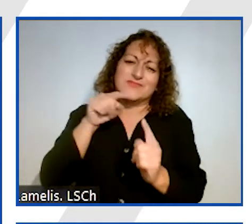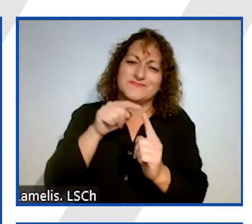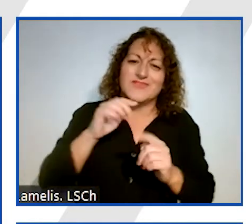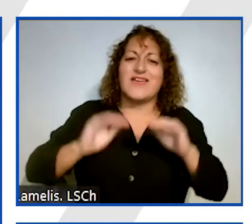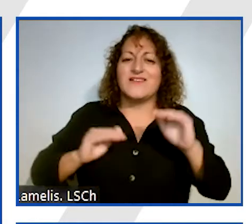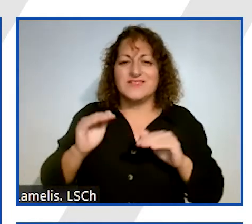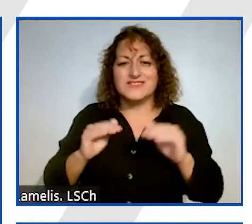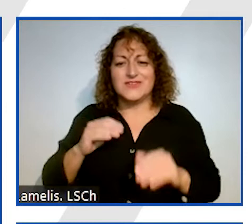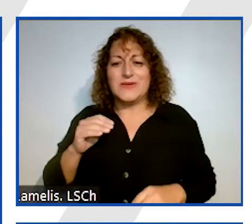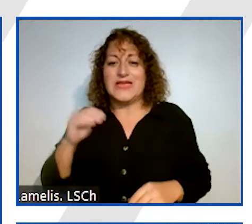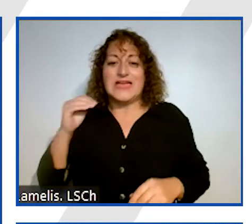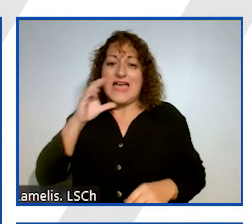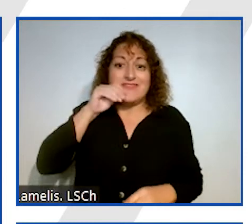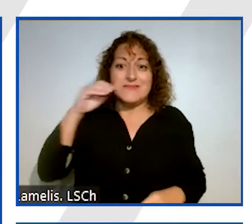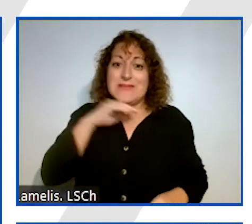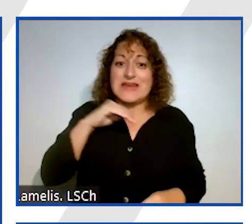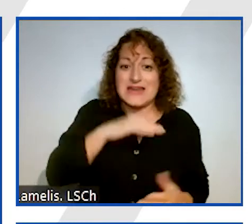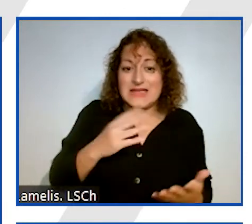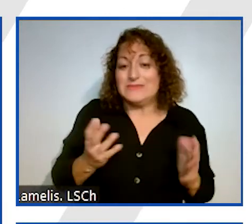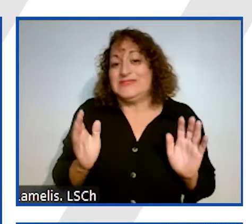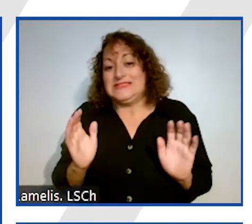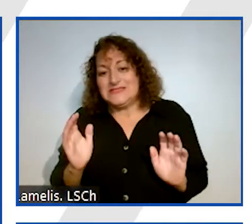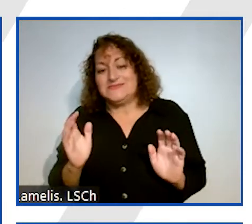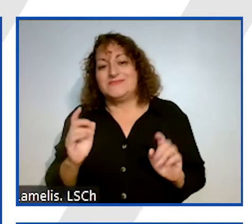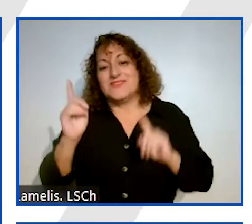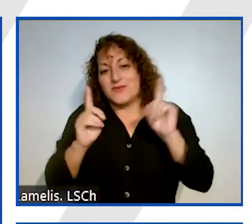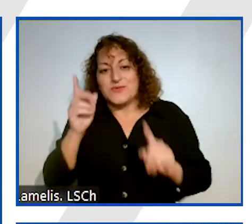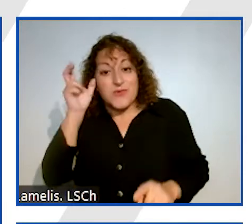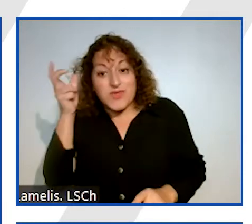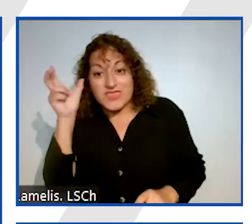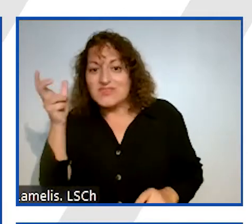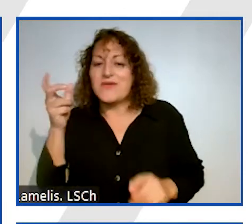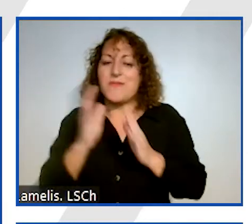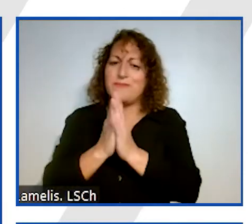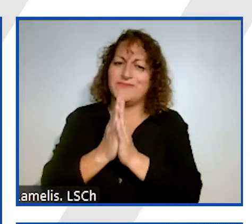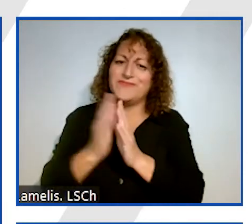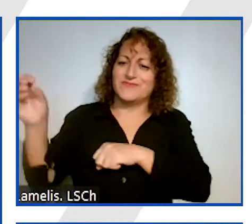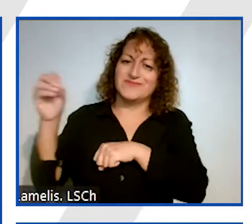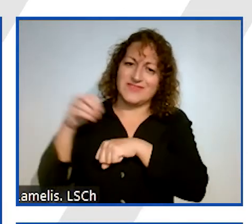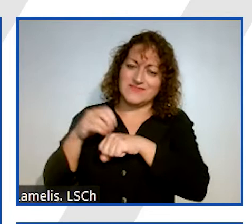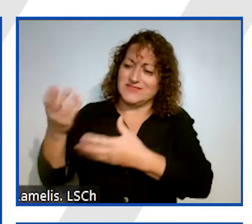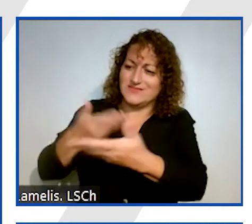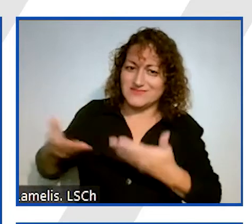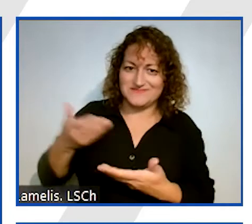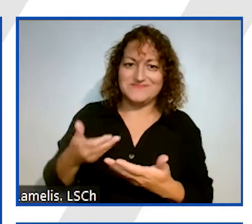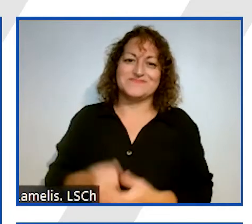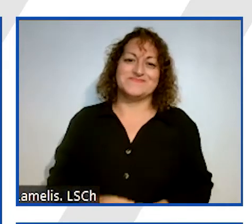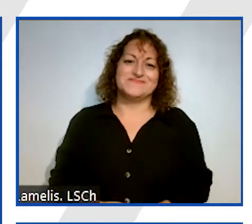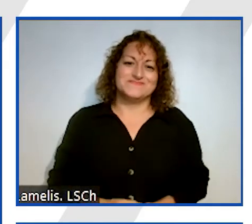y empiezo a hablar un poco más rápido de lo que debo. Así que en el caso que no me entiendan, por favor hagamos un interactivo, yo les